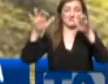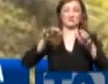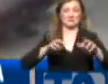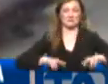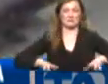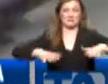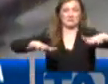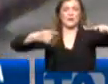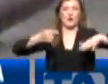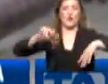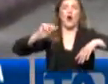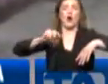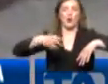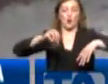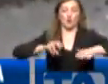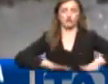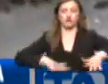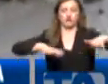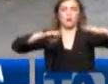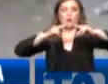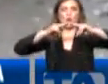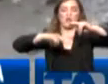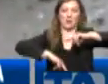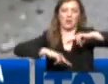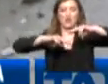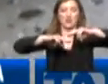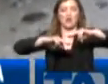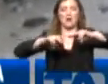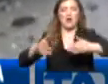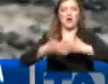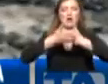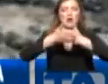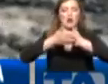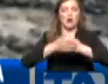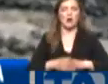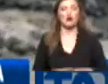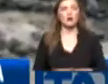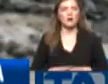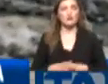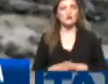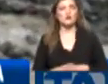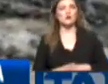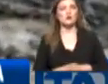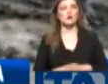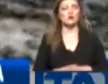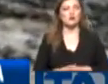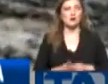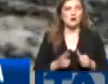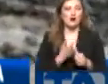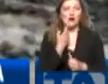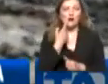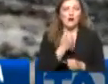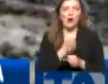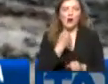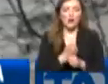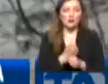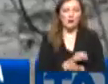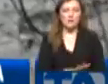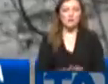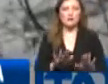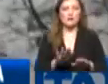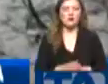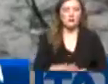río Huango, que arrasó con el puente en el kilómetro 51. Aunque en primera instancia se pensó en concluir los trabajos